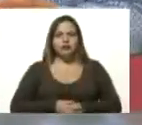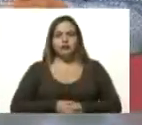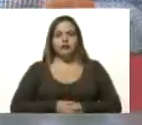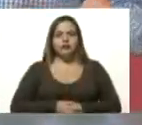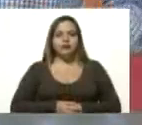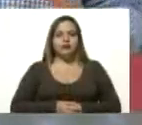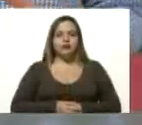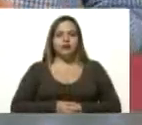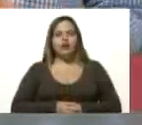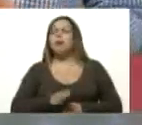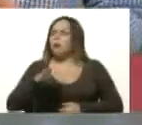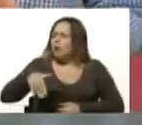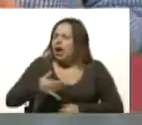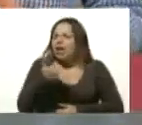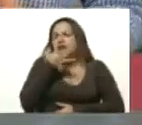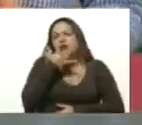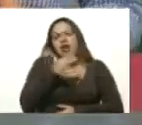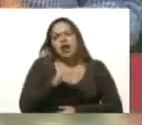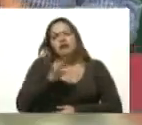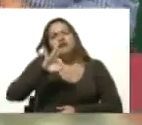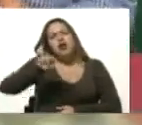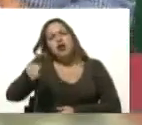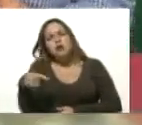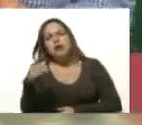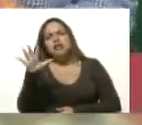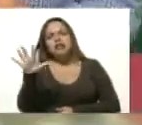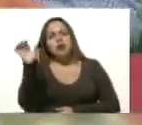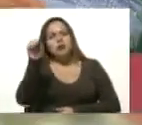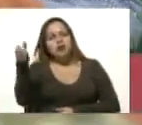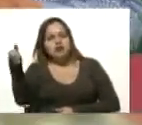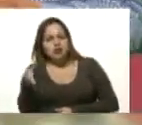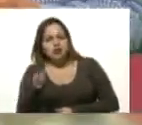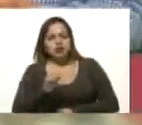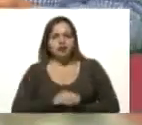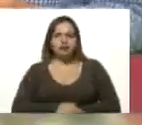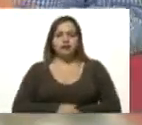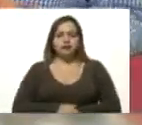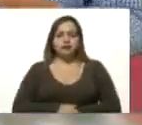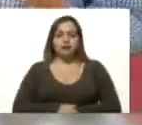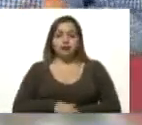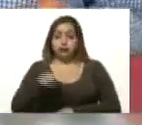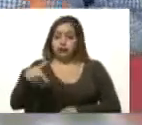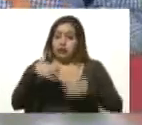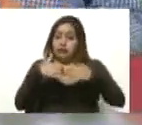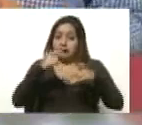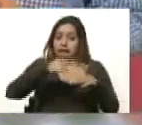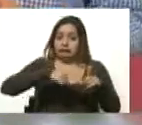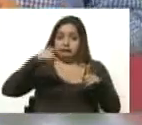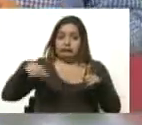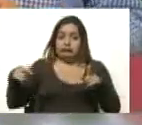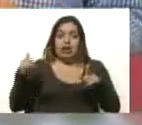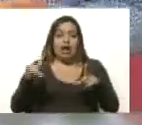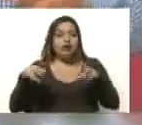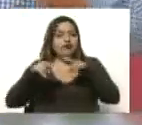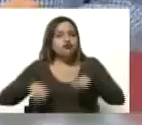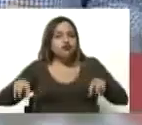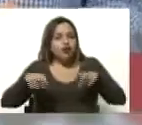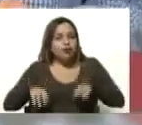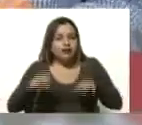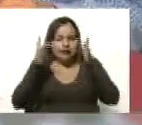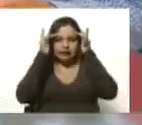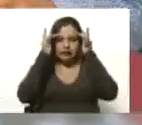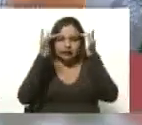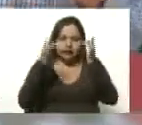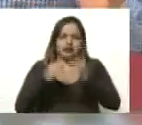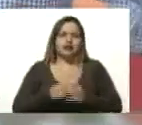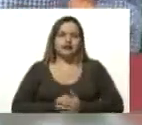con un margen de error de apenas 3.5%. El Monitor País es un informe de inteligencia y en este